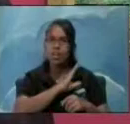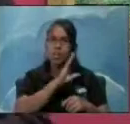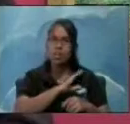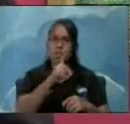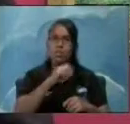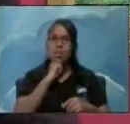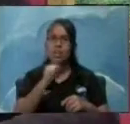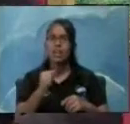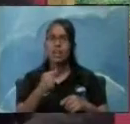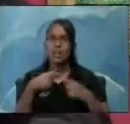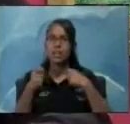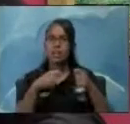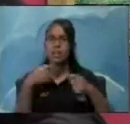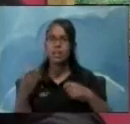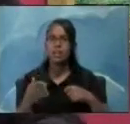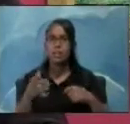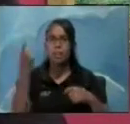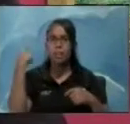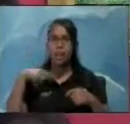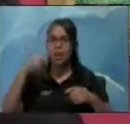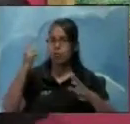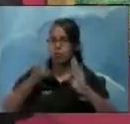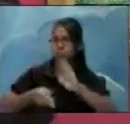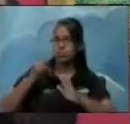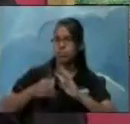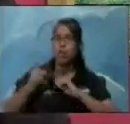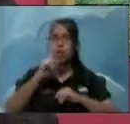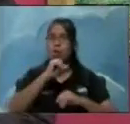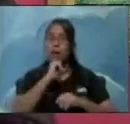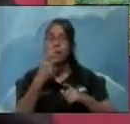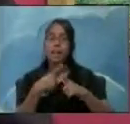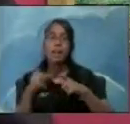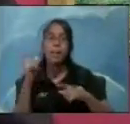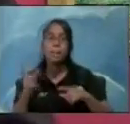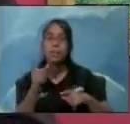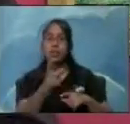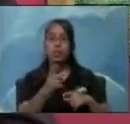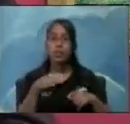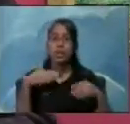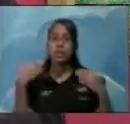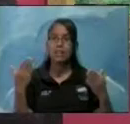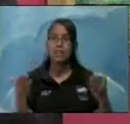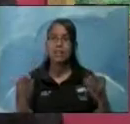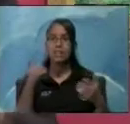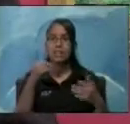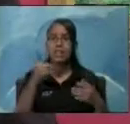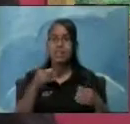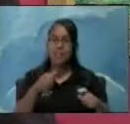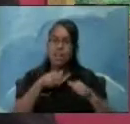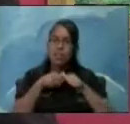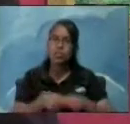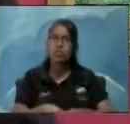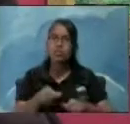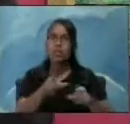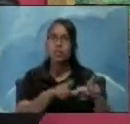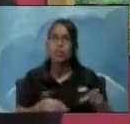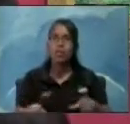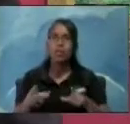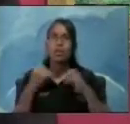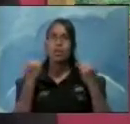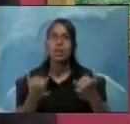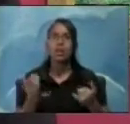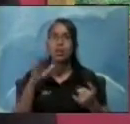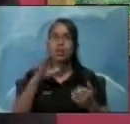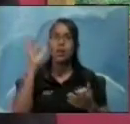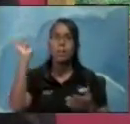delincuente aquel que cargaba un revólver aquí no era aquella persona el que el que azotaba el barrio y ahora está